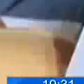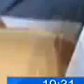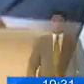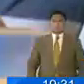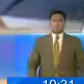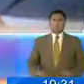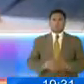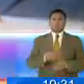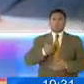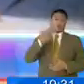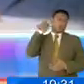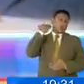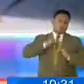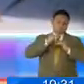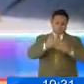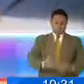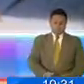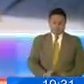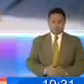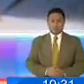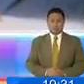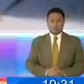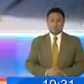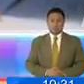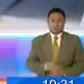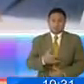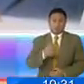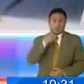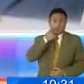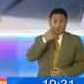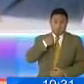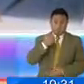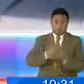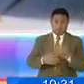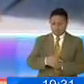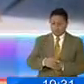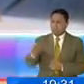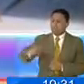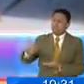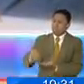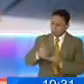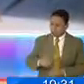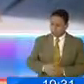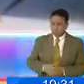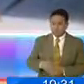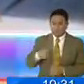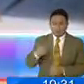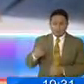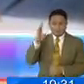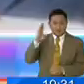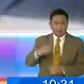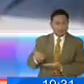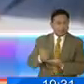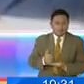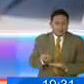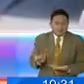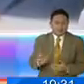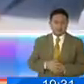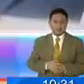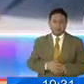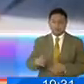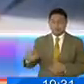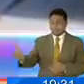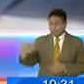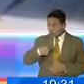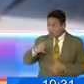Yo me quedé embarazada y el papá de mi hija me dijo que me iba a ayudar, pero no me ayudó nunca. Se enteró